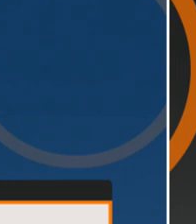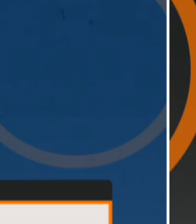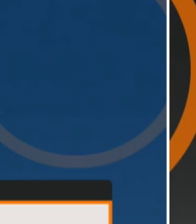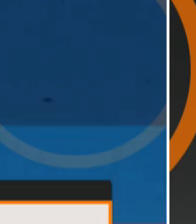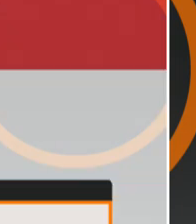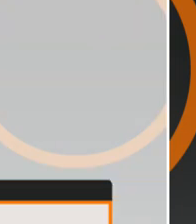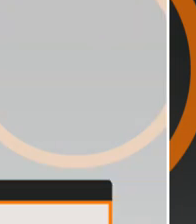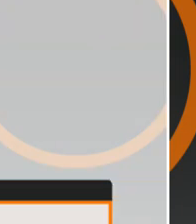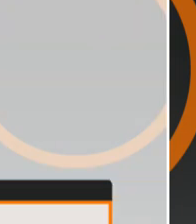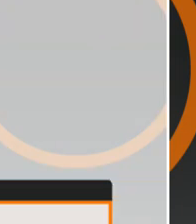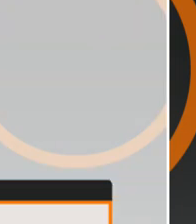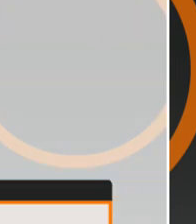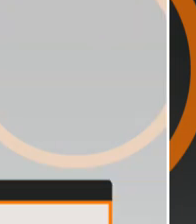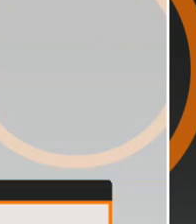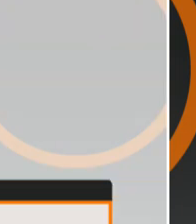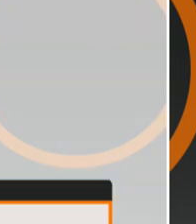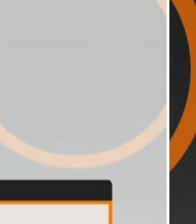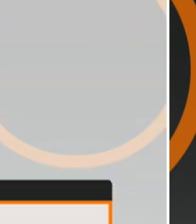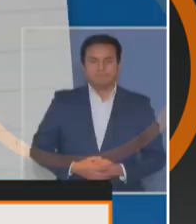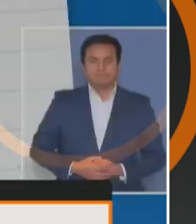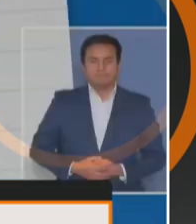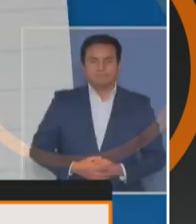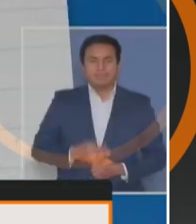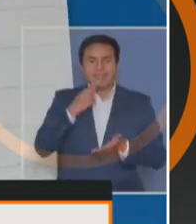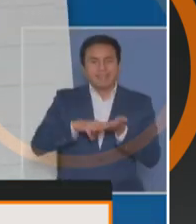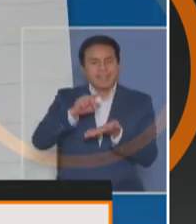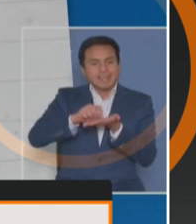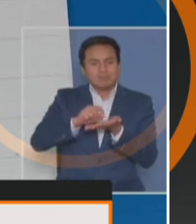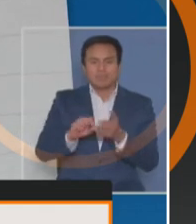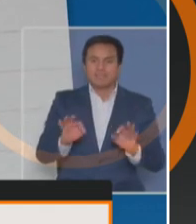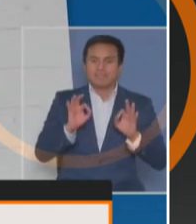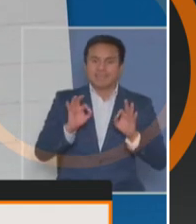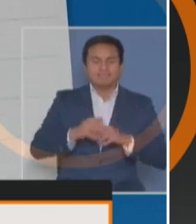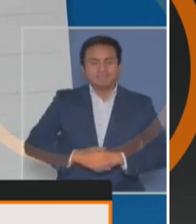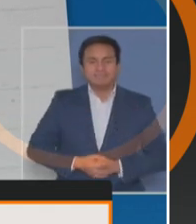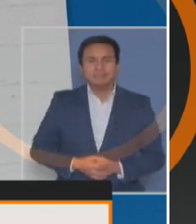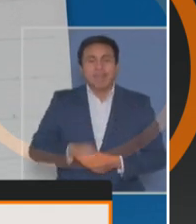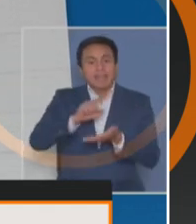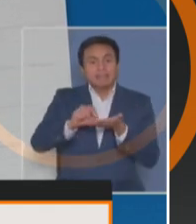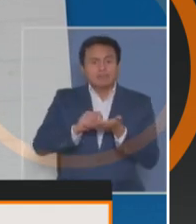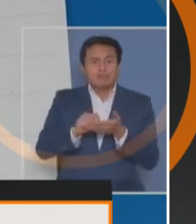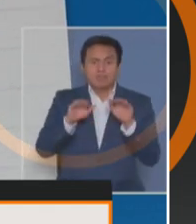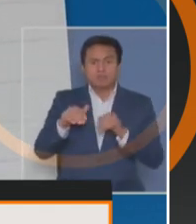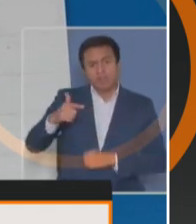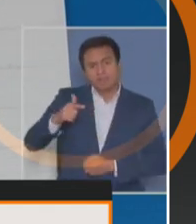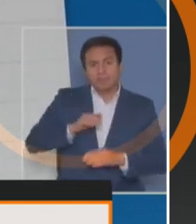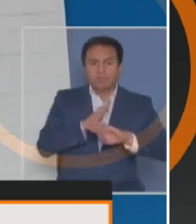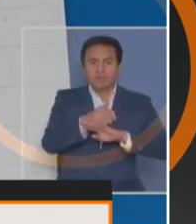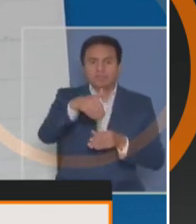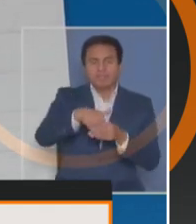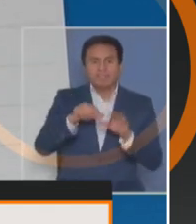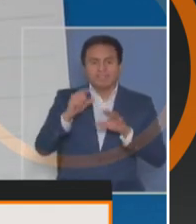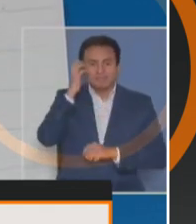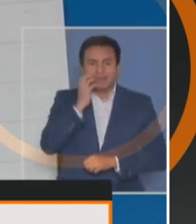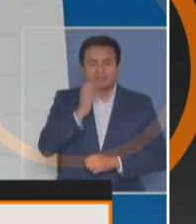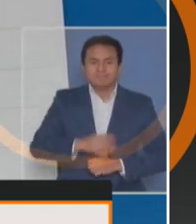dictadura personalista privatista este empresarial es una